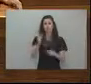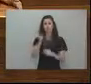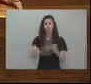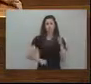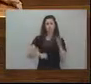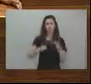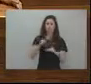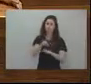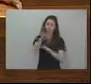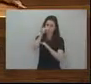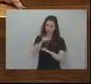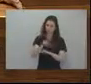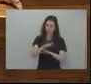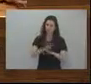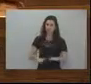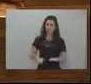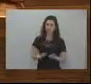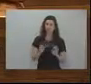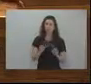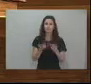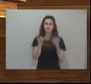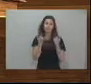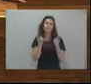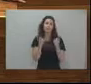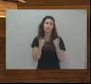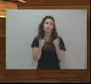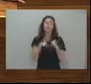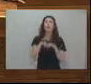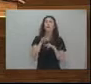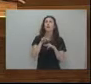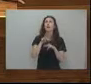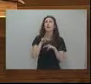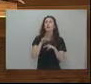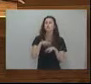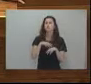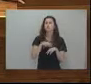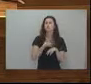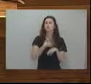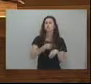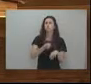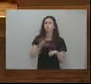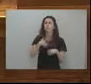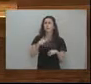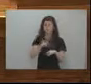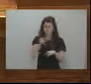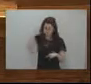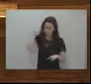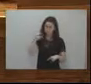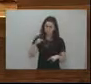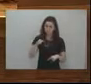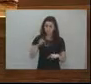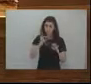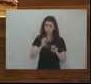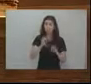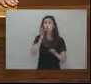hacia abajo y gobernados y dóciles hacia arriba, que no plantaban cara a los de arriba y plantaban cara a los de abajo. No vamos a decir dónde está cada